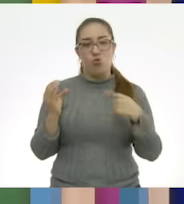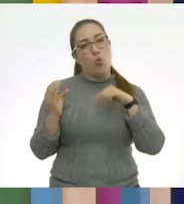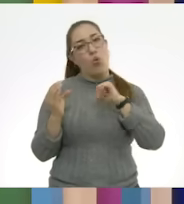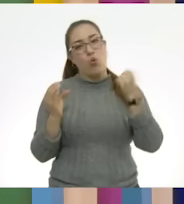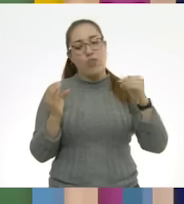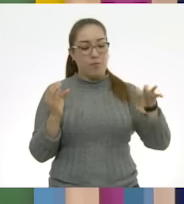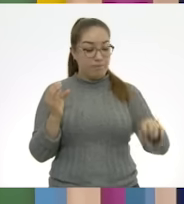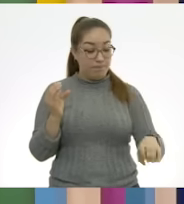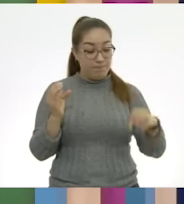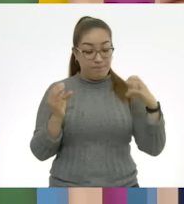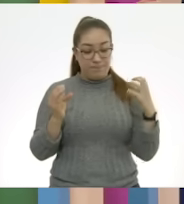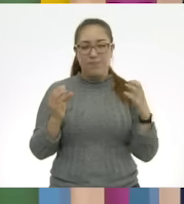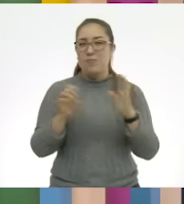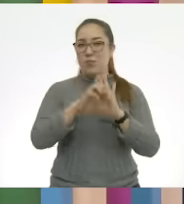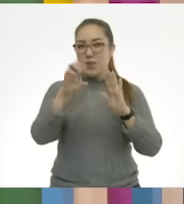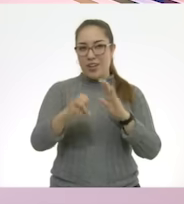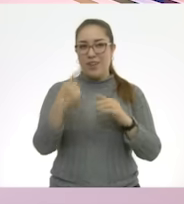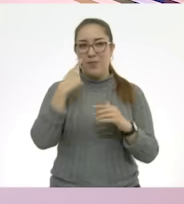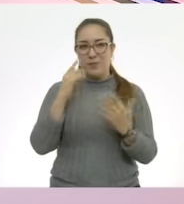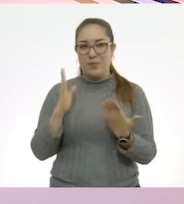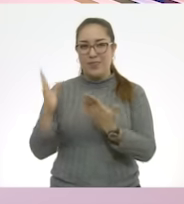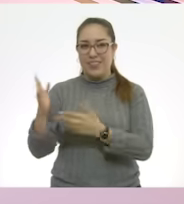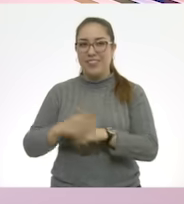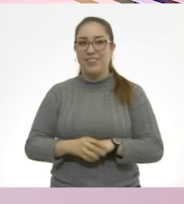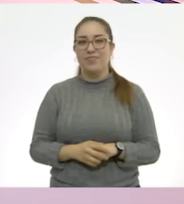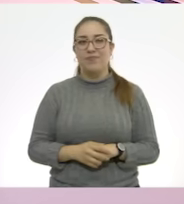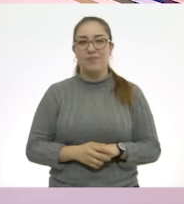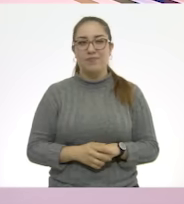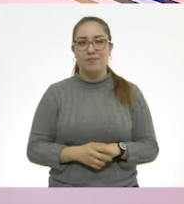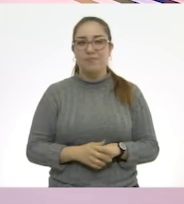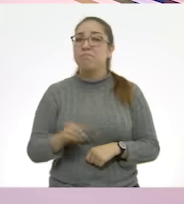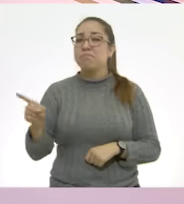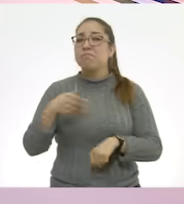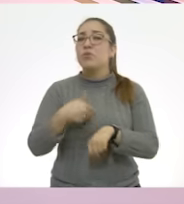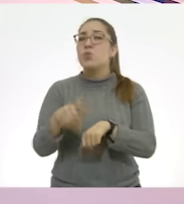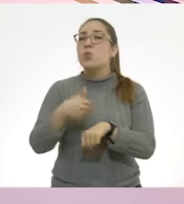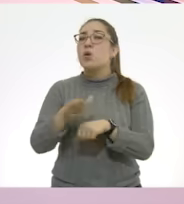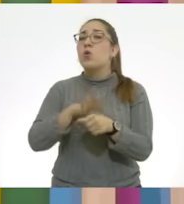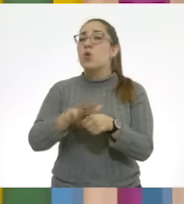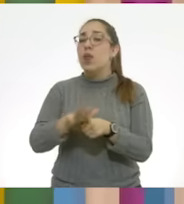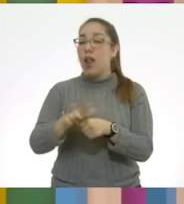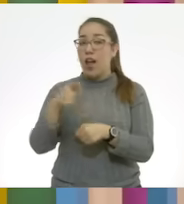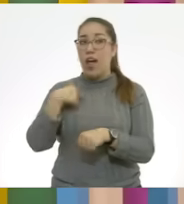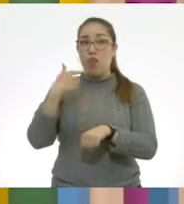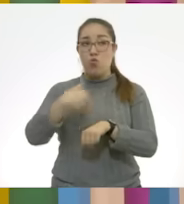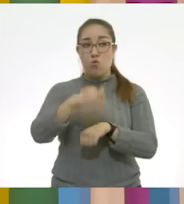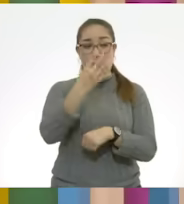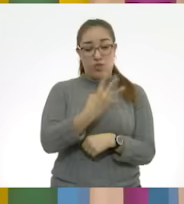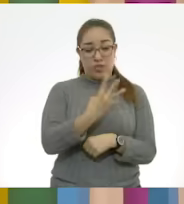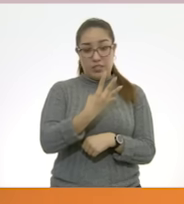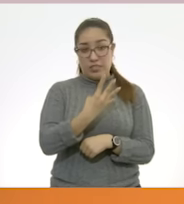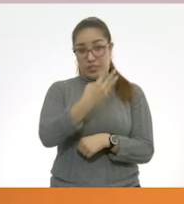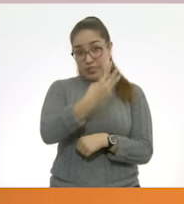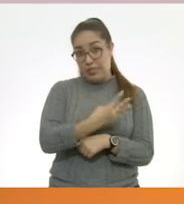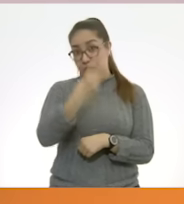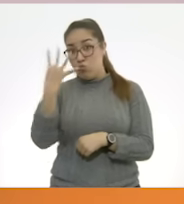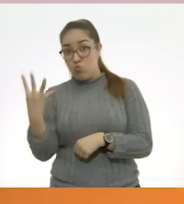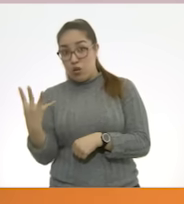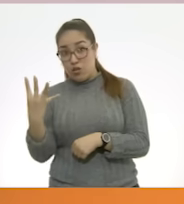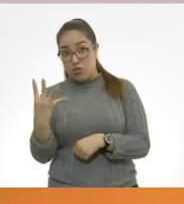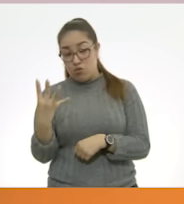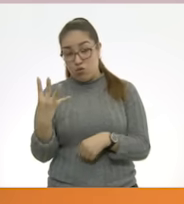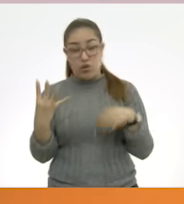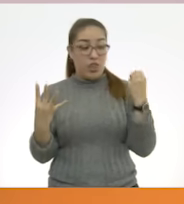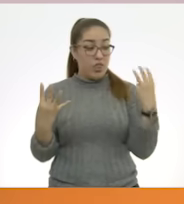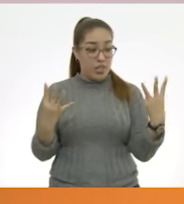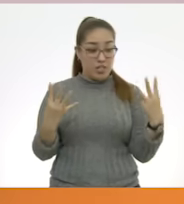otra. Hagamos un ejemplo. Yo saco, por ejemplo, esta. ¿Qué número tienes tú? Yo tengo el 3. Y yo tengo el 4. Entonces va a ser